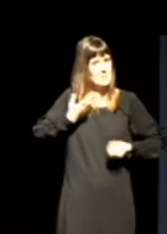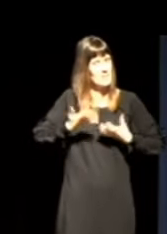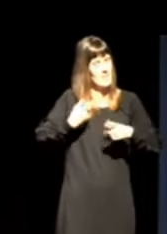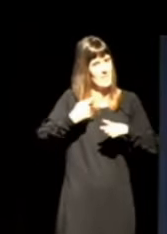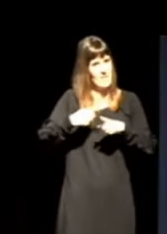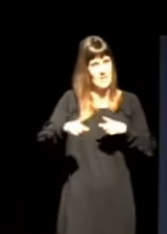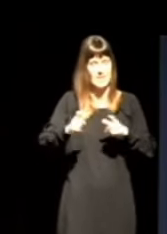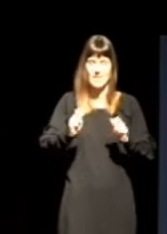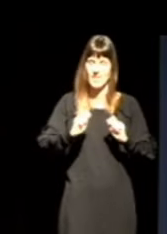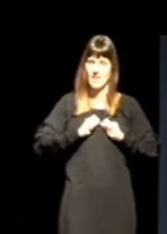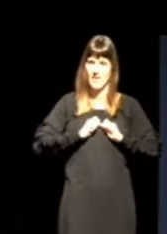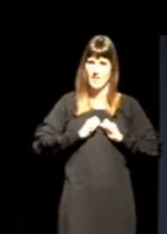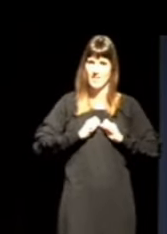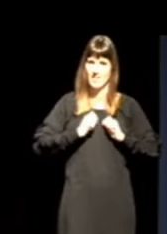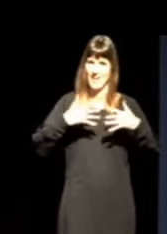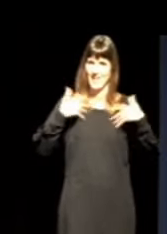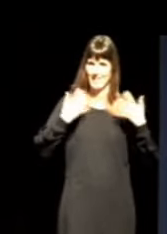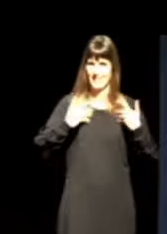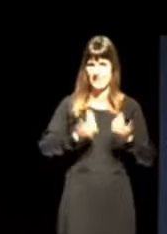Me hace bien, me da alegría.